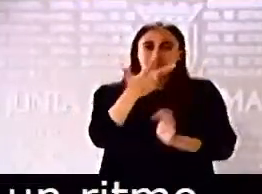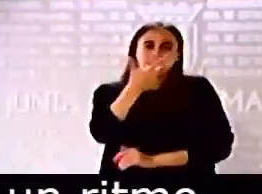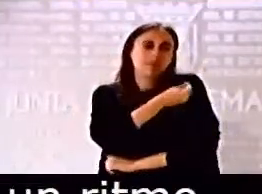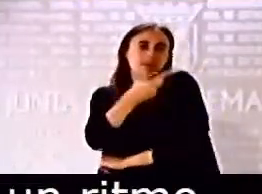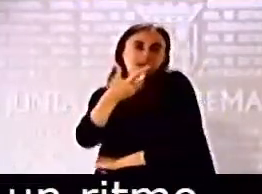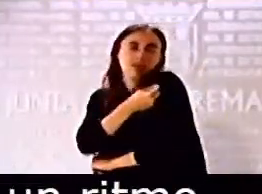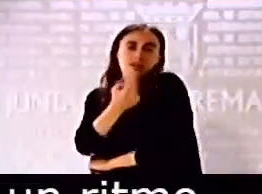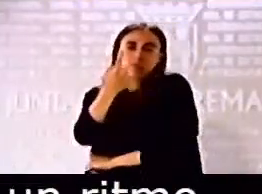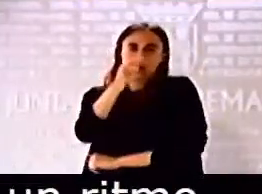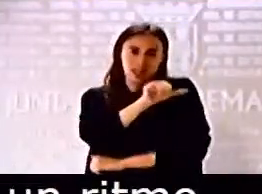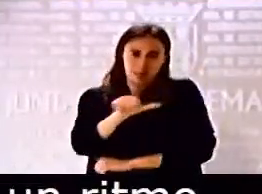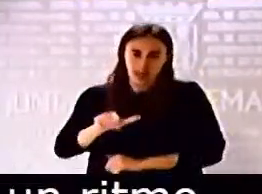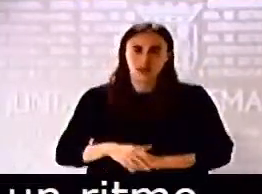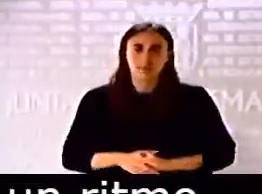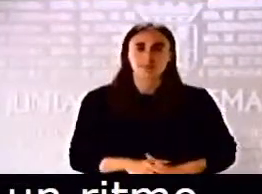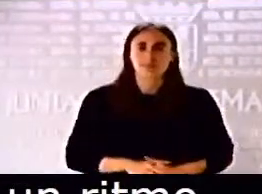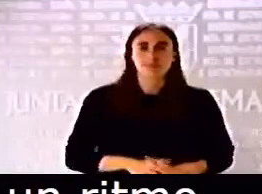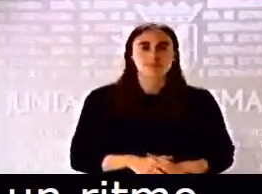semana,